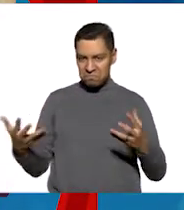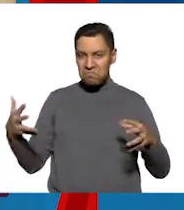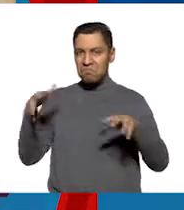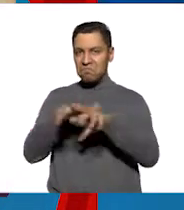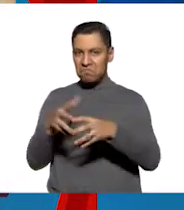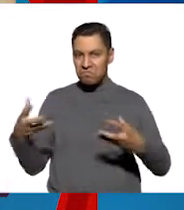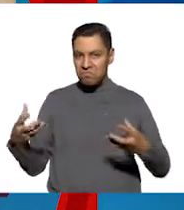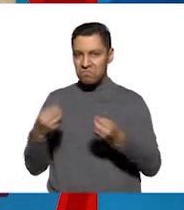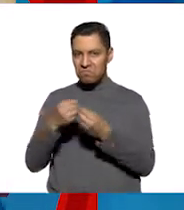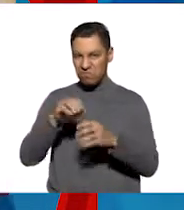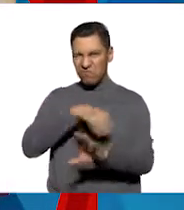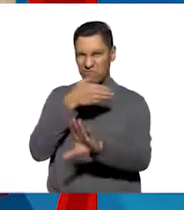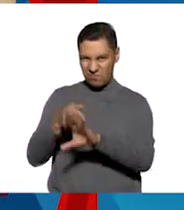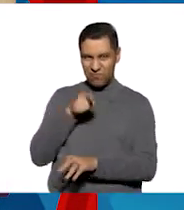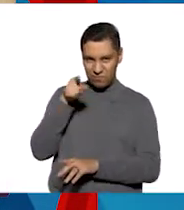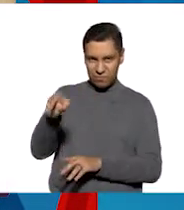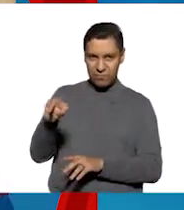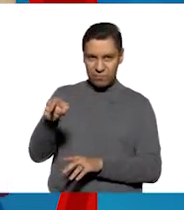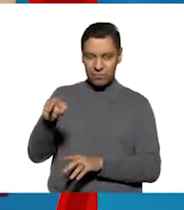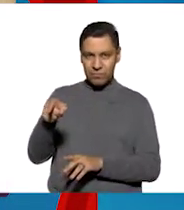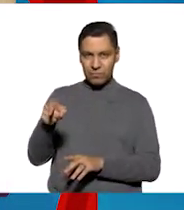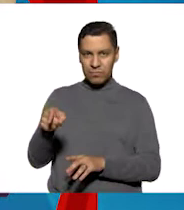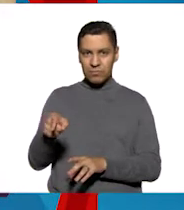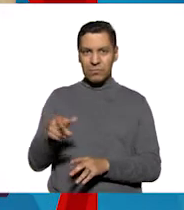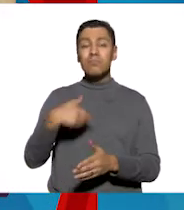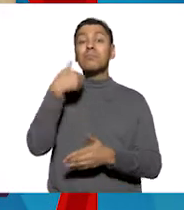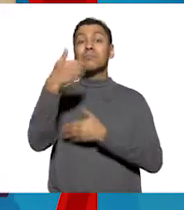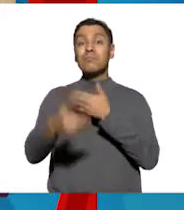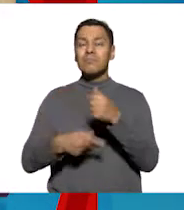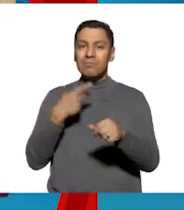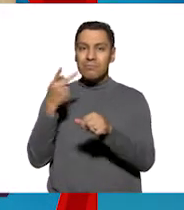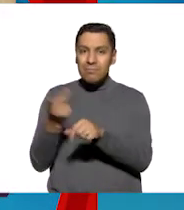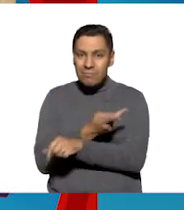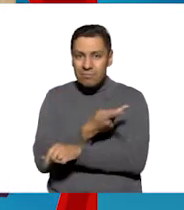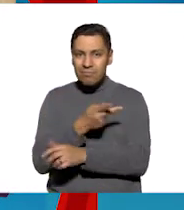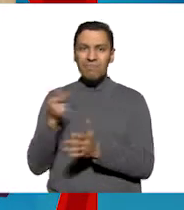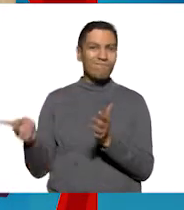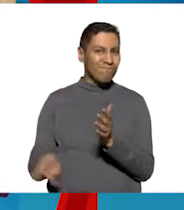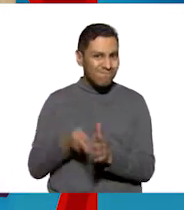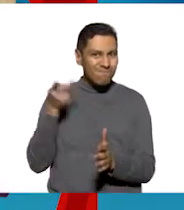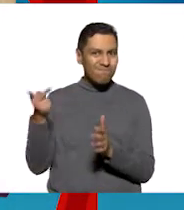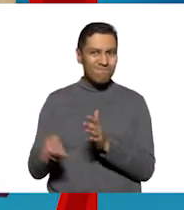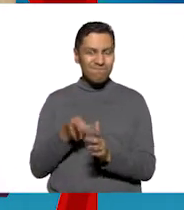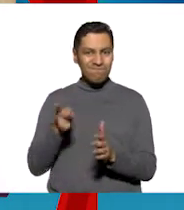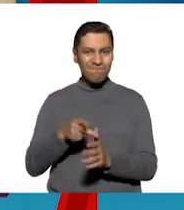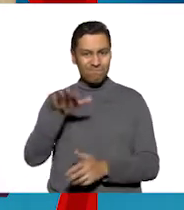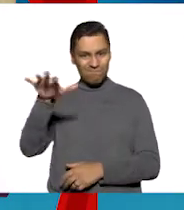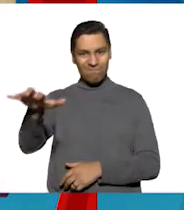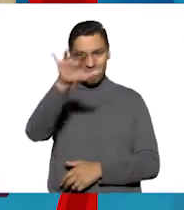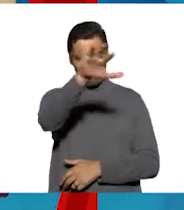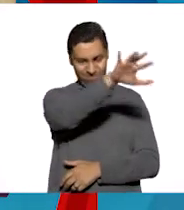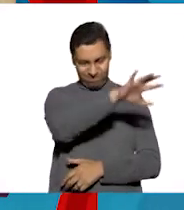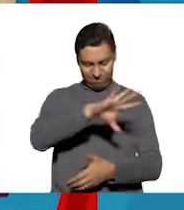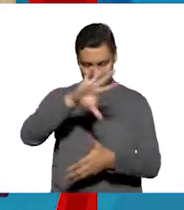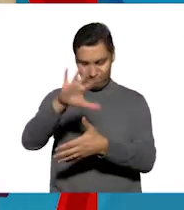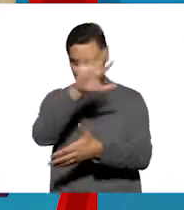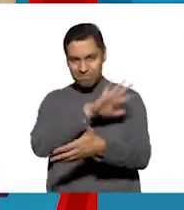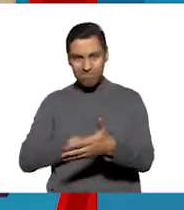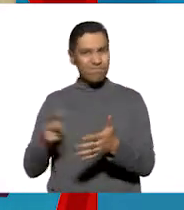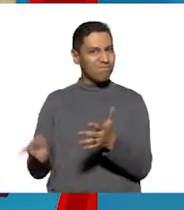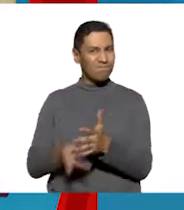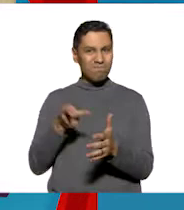los mexicas. Esta situación se repitió en un gran número de señoríos mesoamericanos, debido a